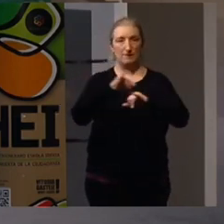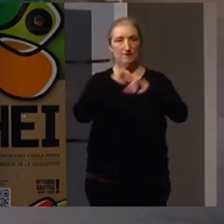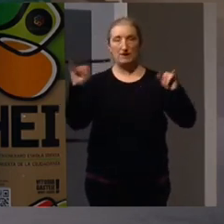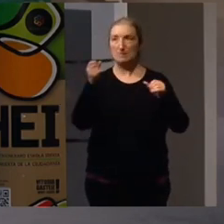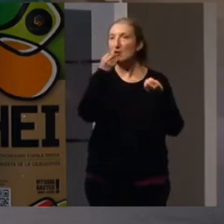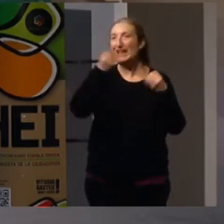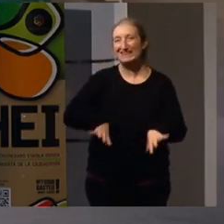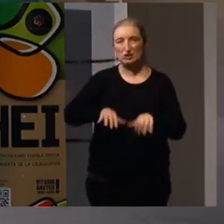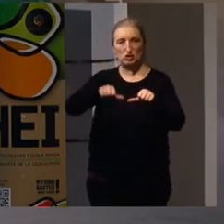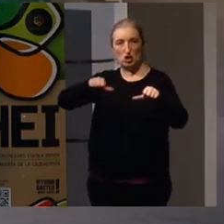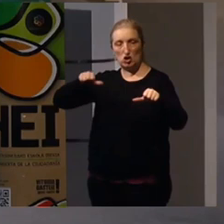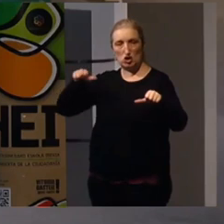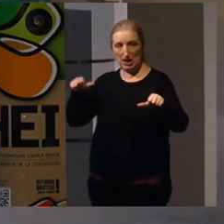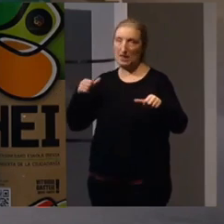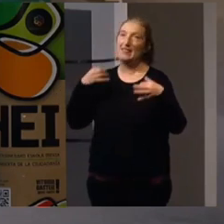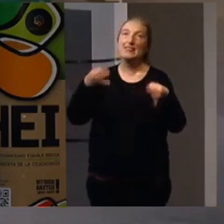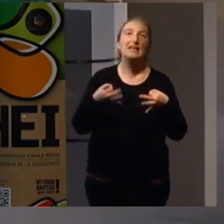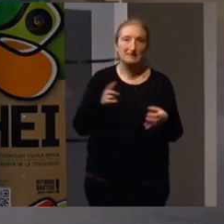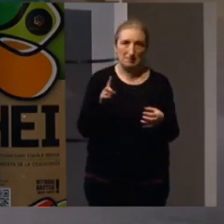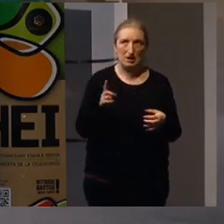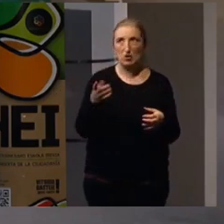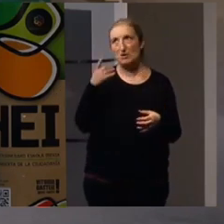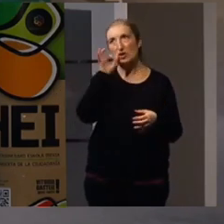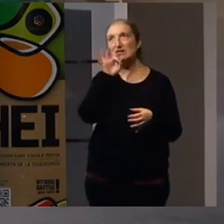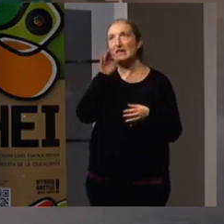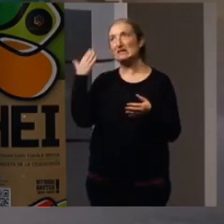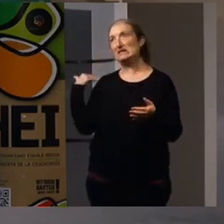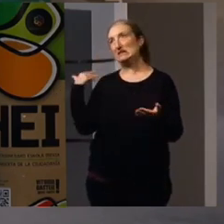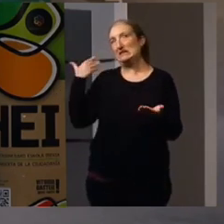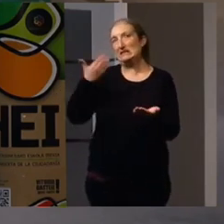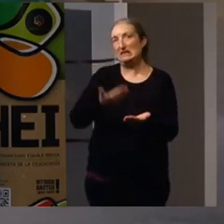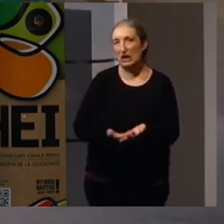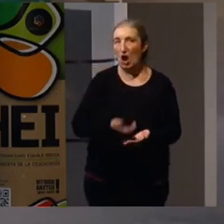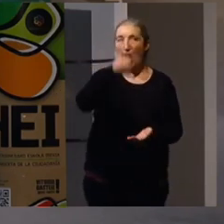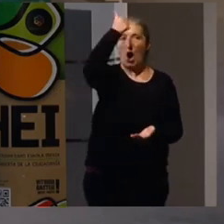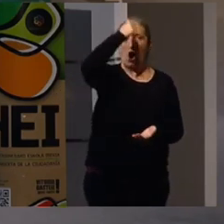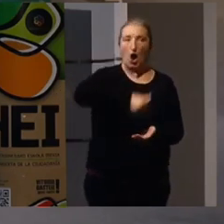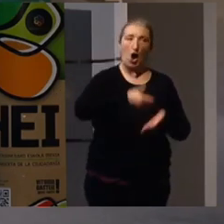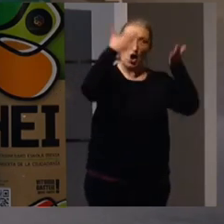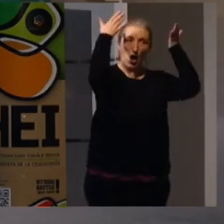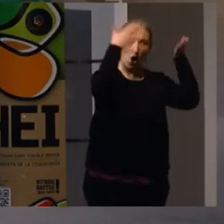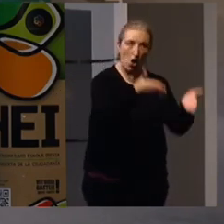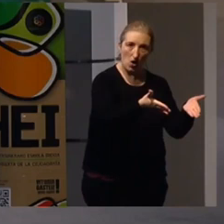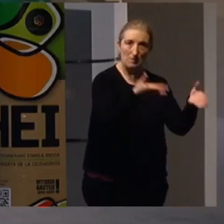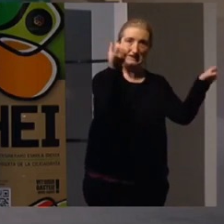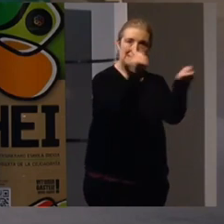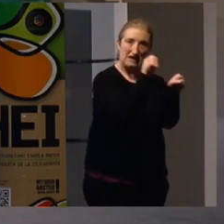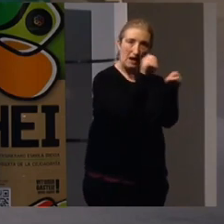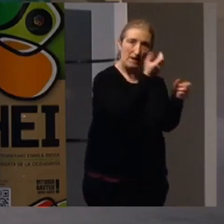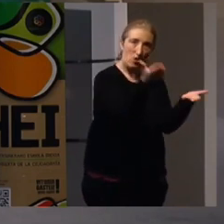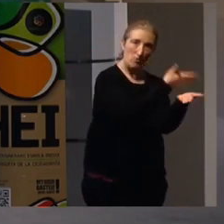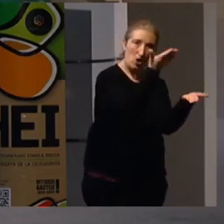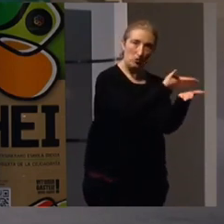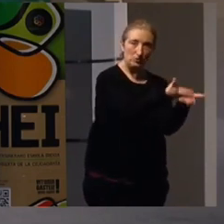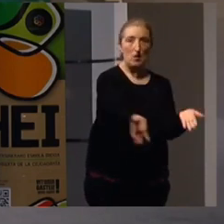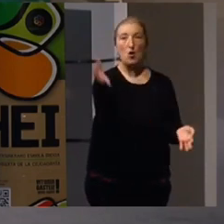esto? Históricamente, no de siempre, pero desde los últimos siglos, veníamos con esta cosa de los hombres se encargaban del trabajo productivo y